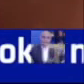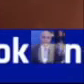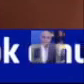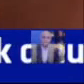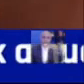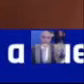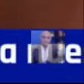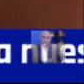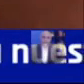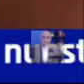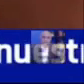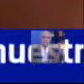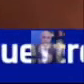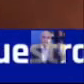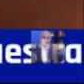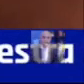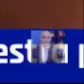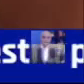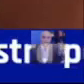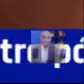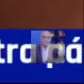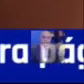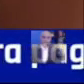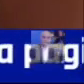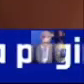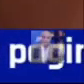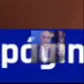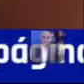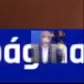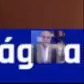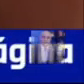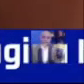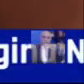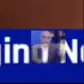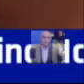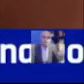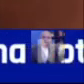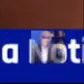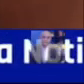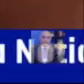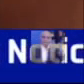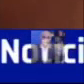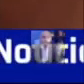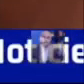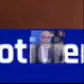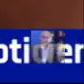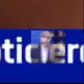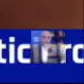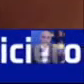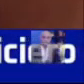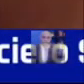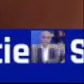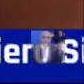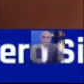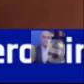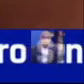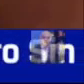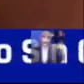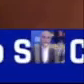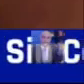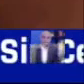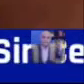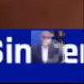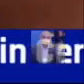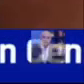además, mi querido Vicente, viendo hacia el futuro de una unión regional, de una unión latinoamericana,